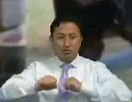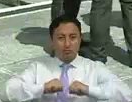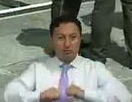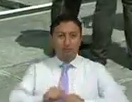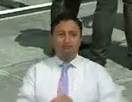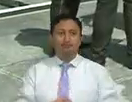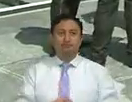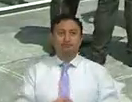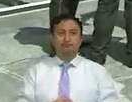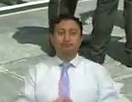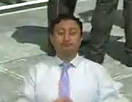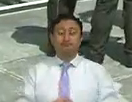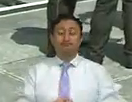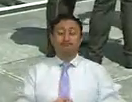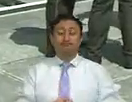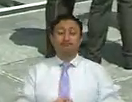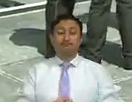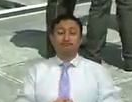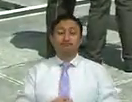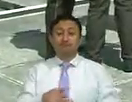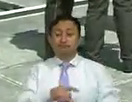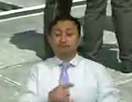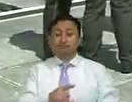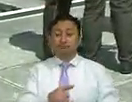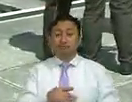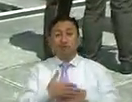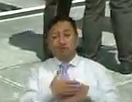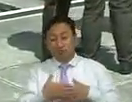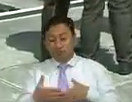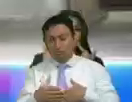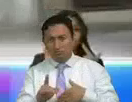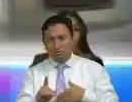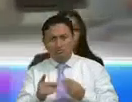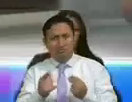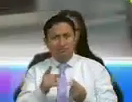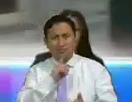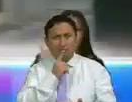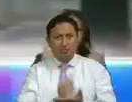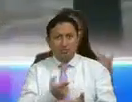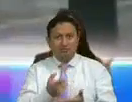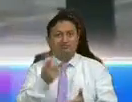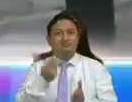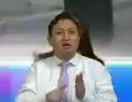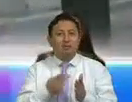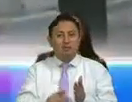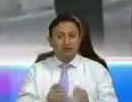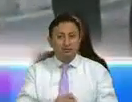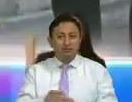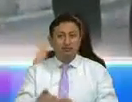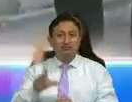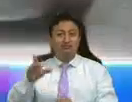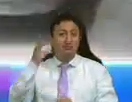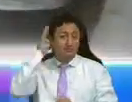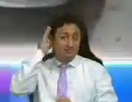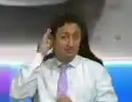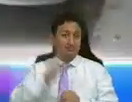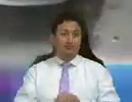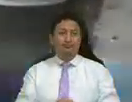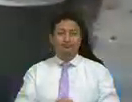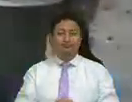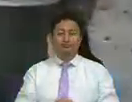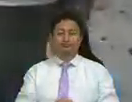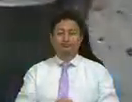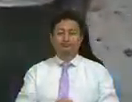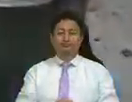un caso que al parecer no tomará mucho tiempo para saber la verdad y conocer que el mismo pasó con carolina en quito